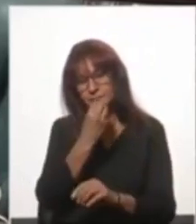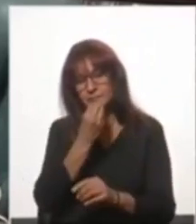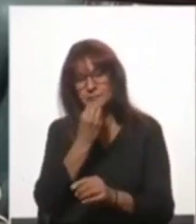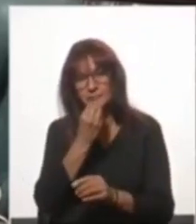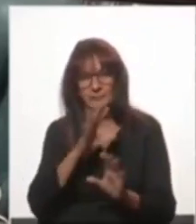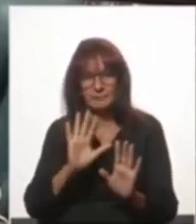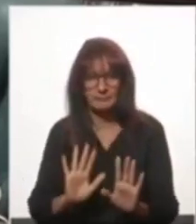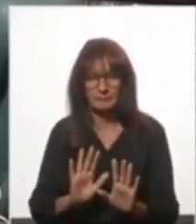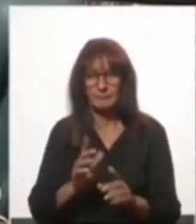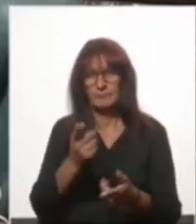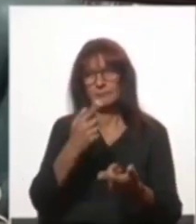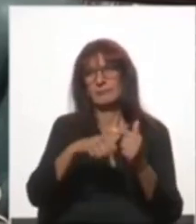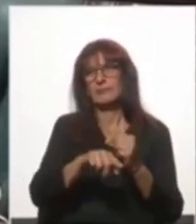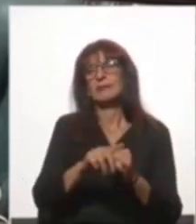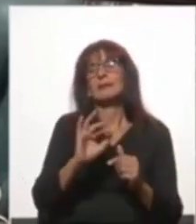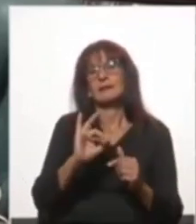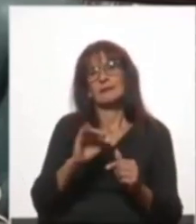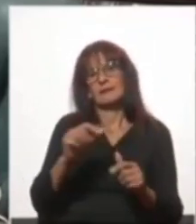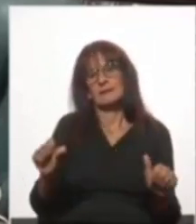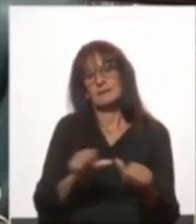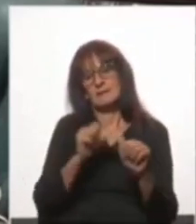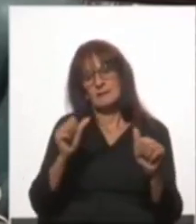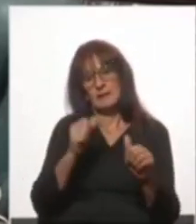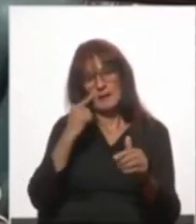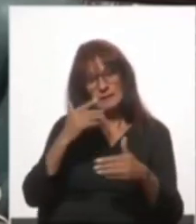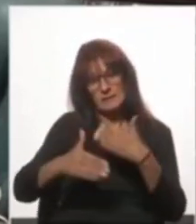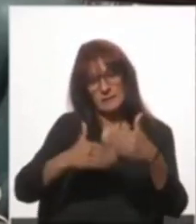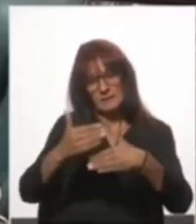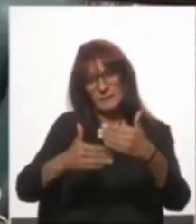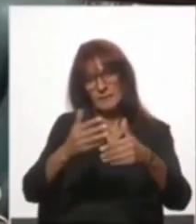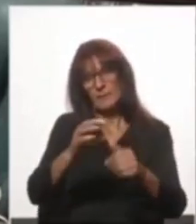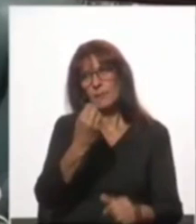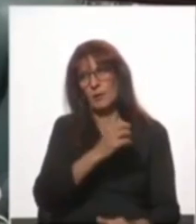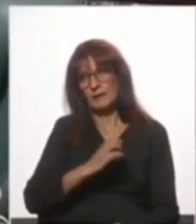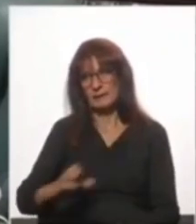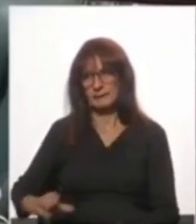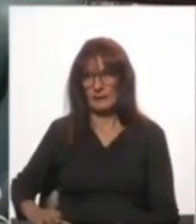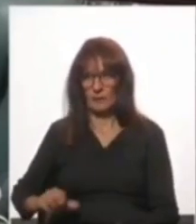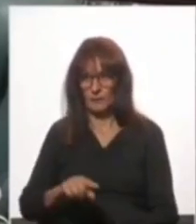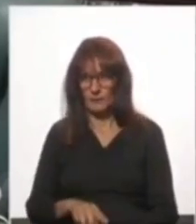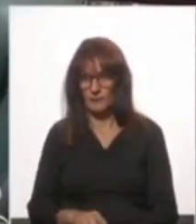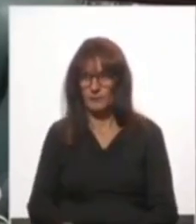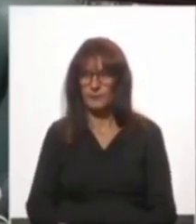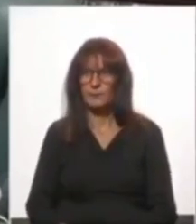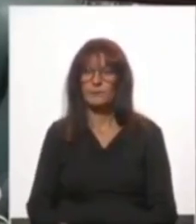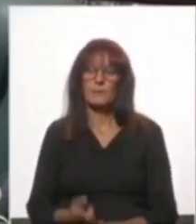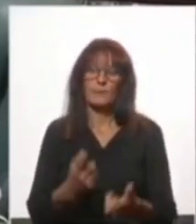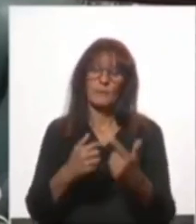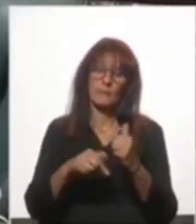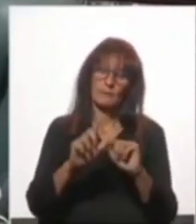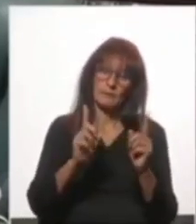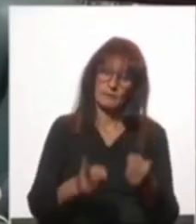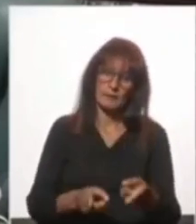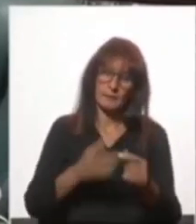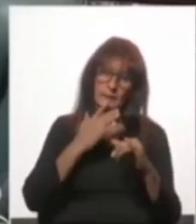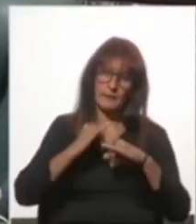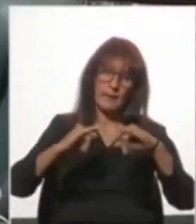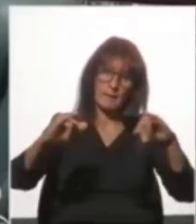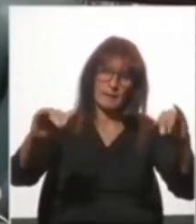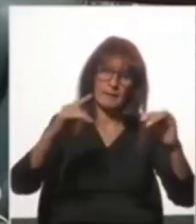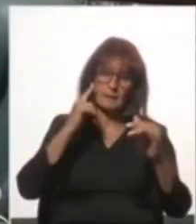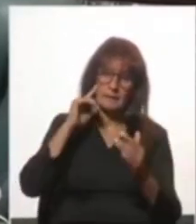políticas sociales que están llevándose adelante hoy por parte del Estado. También en la campaña se